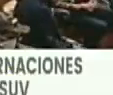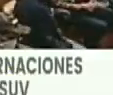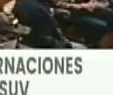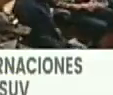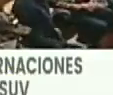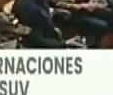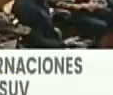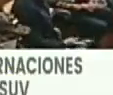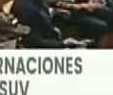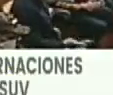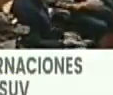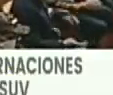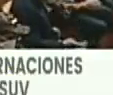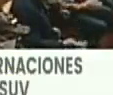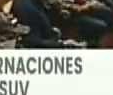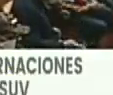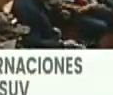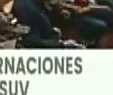pasado 27 de junio.